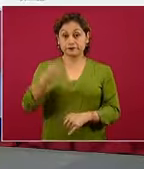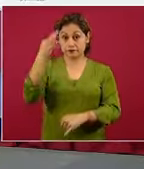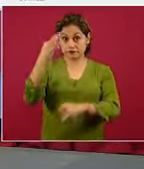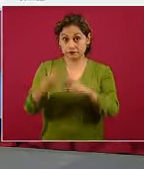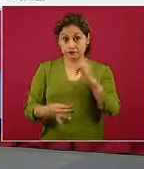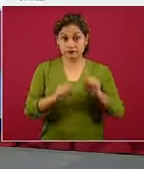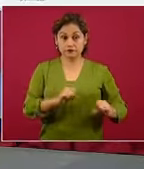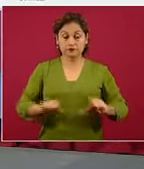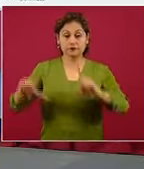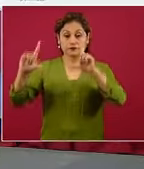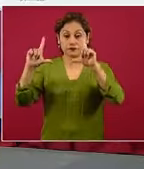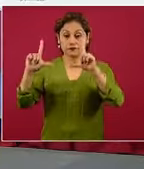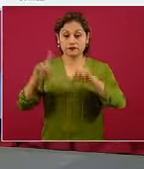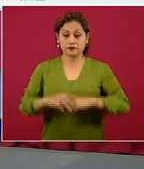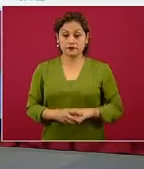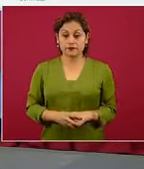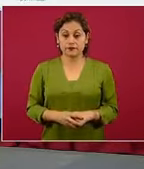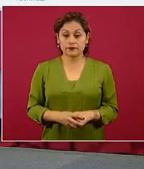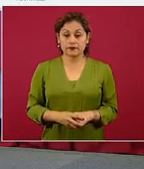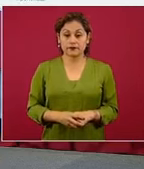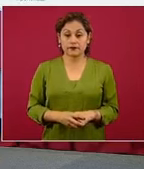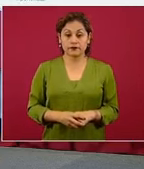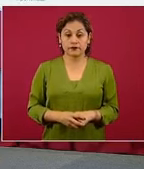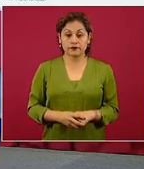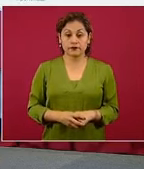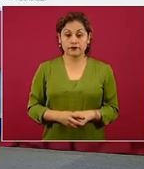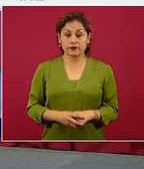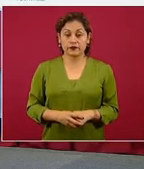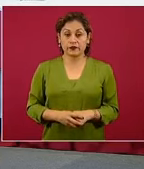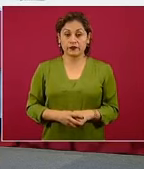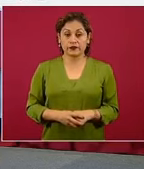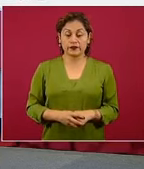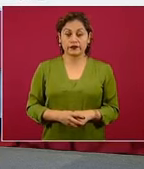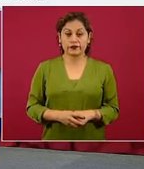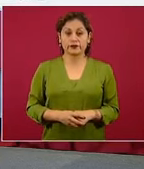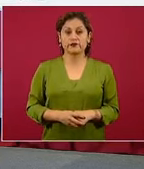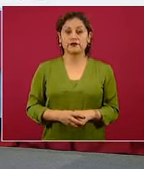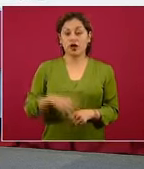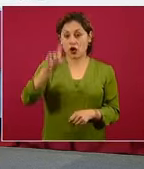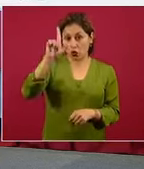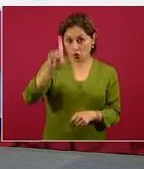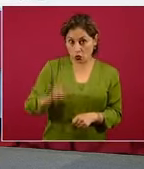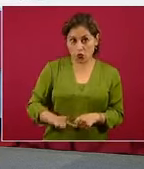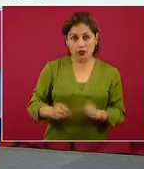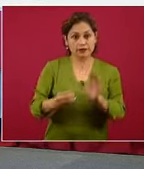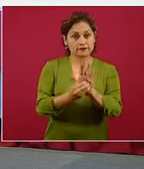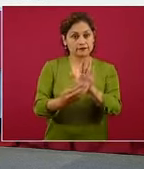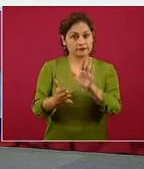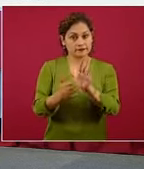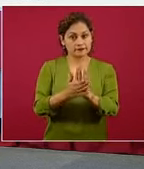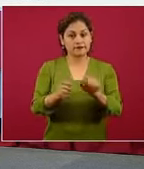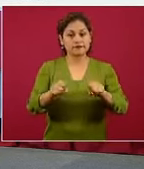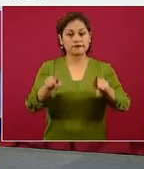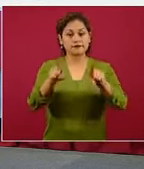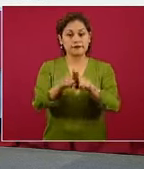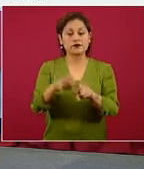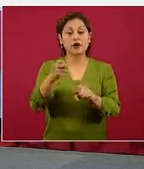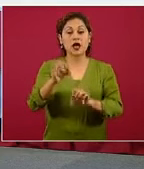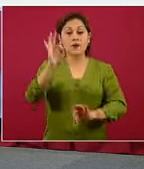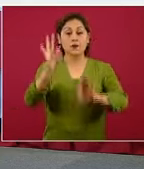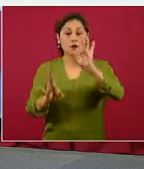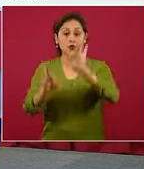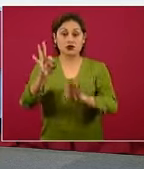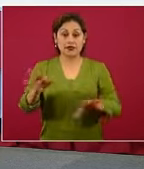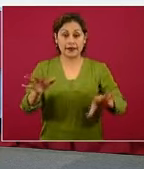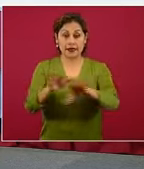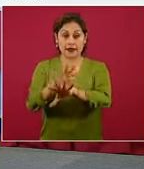la última diapositiva, para efecto de estas que actualizamos todos los lunes, tenemos el porcentaje de cambio semanal